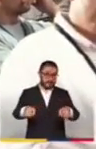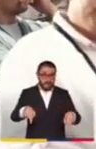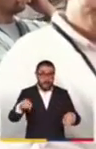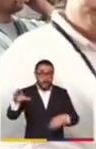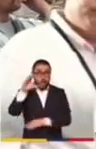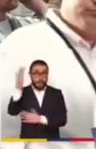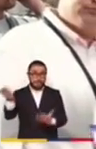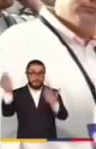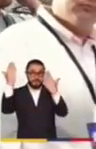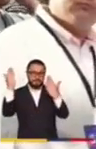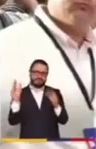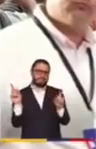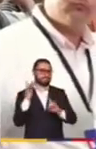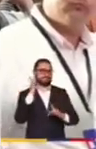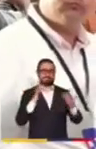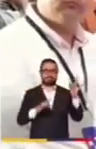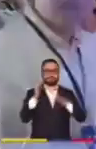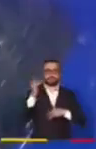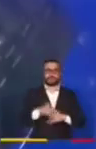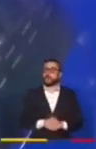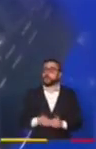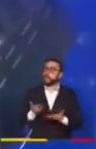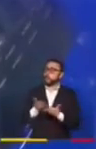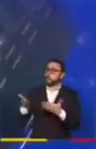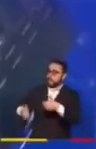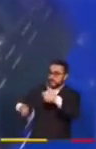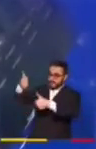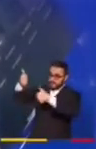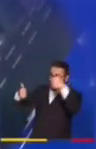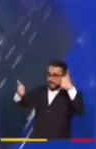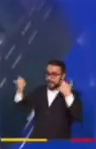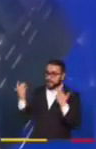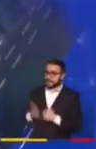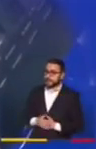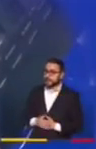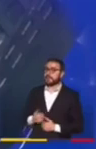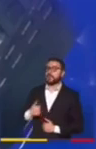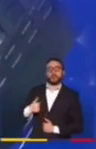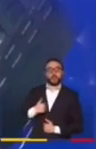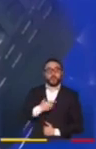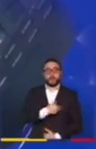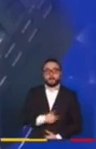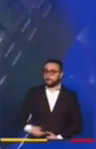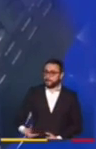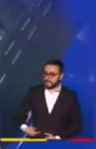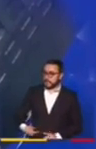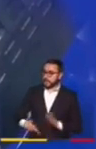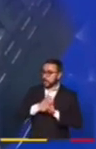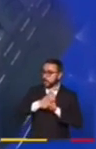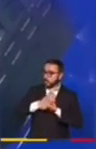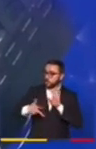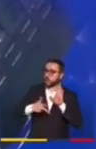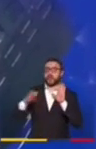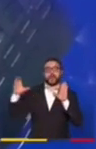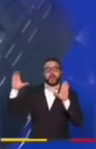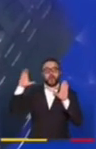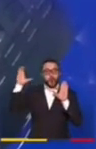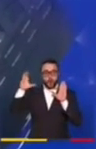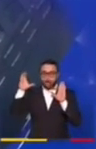Colombia. A ustedes, generales, la orden del presidente constitucional de